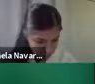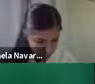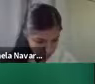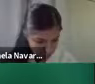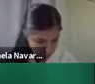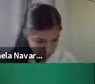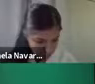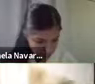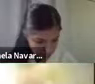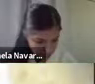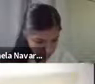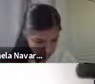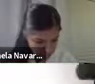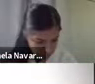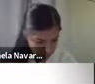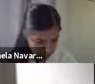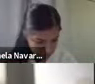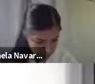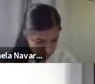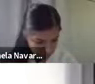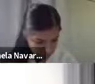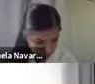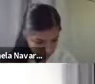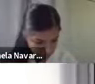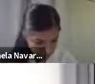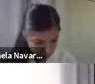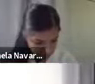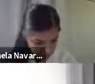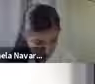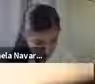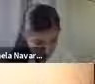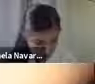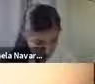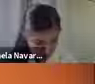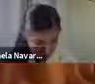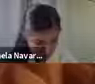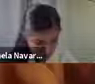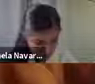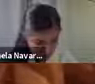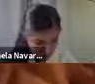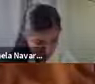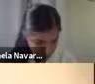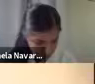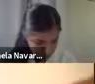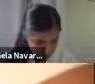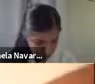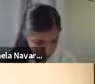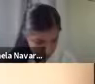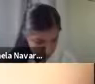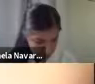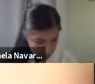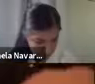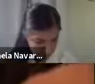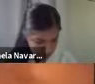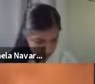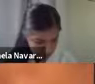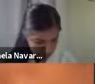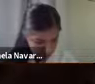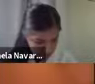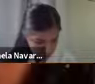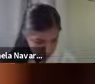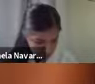nunca me lo imaginé que iba a ser lo que iba a trabajar del modelo hay gente que me dice